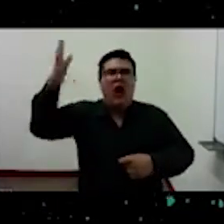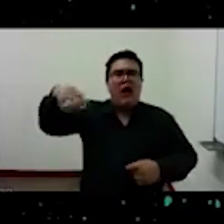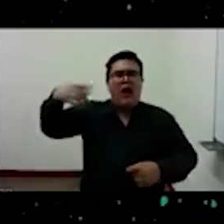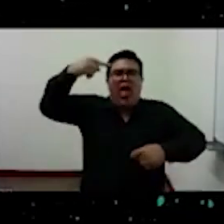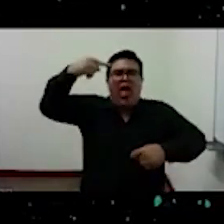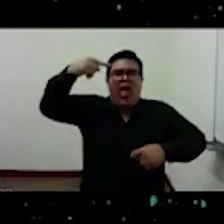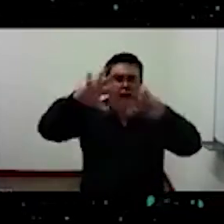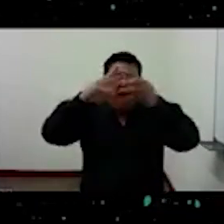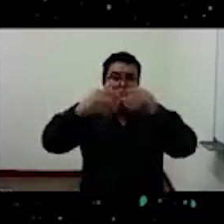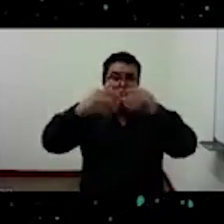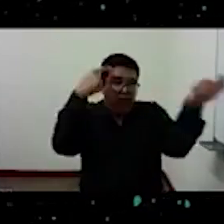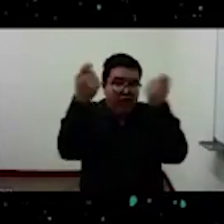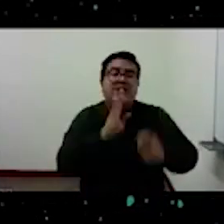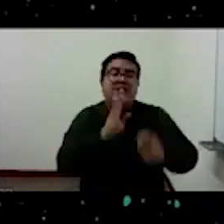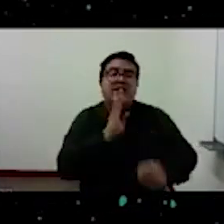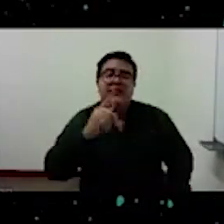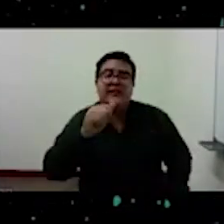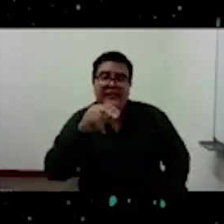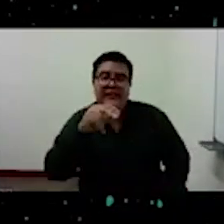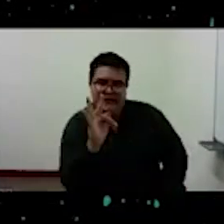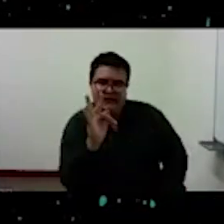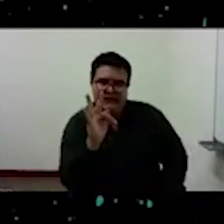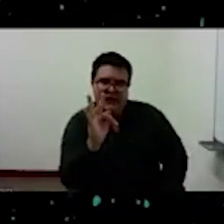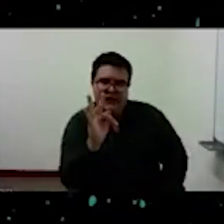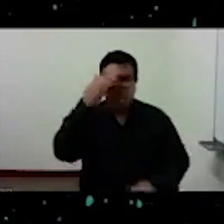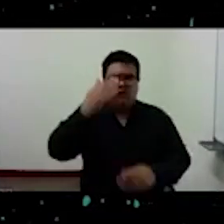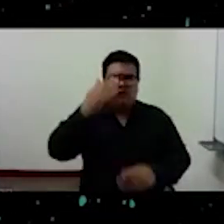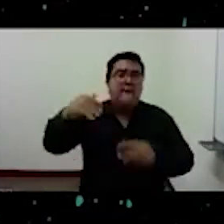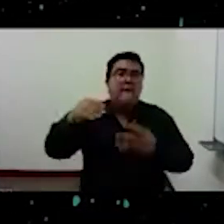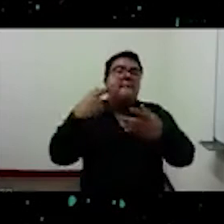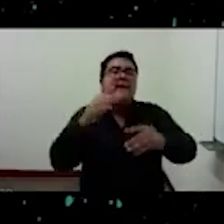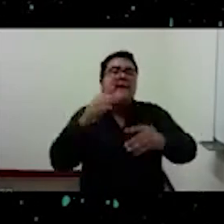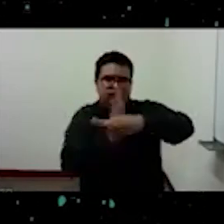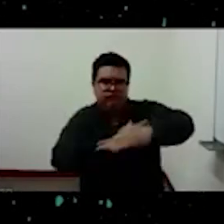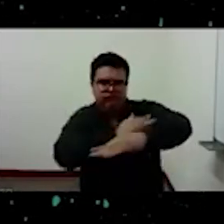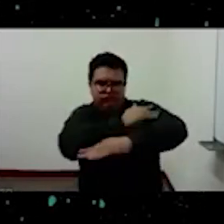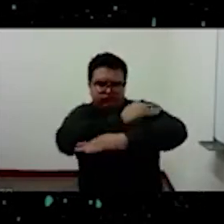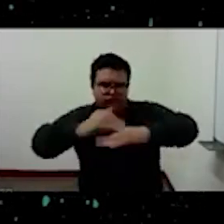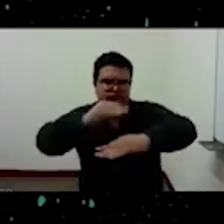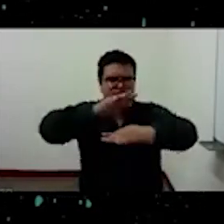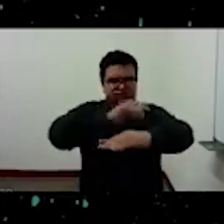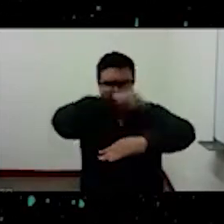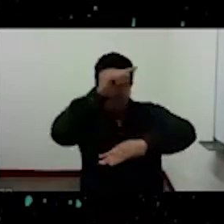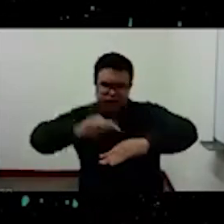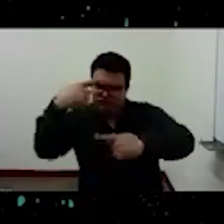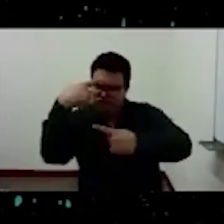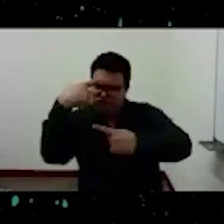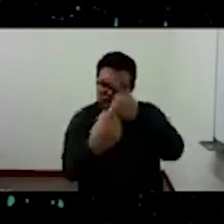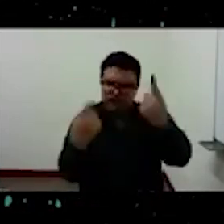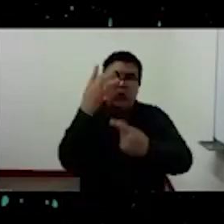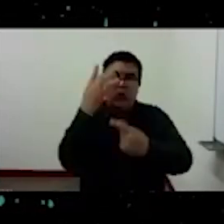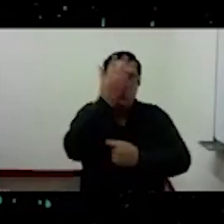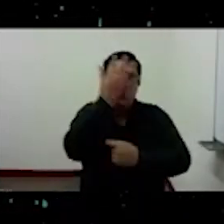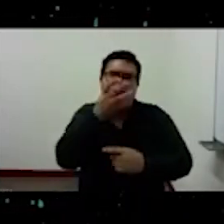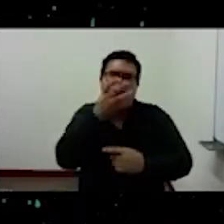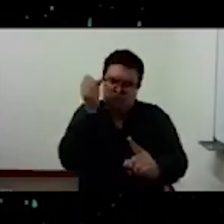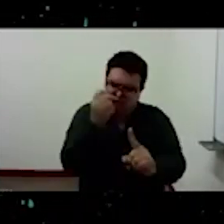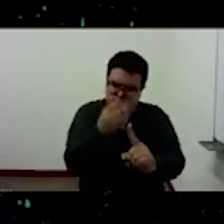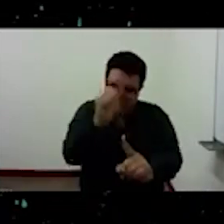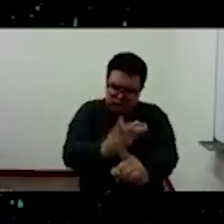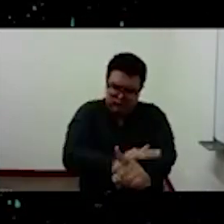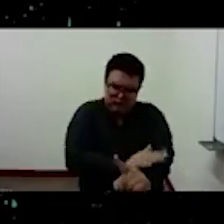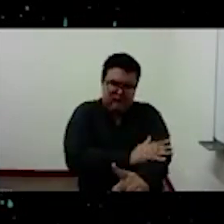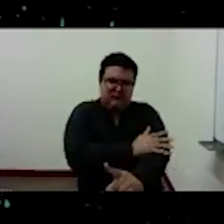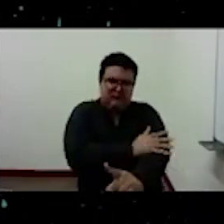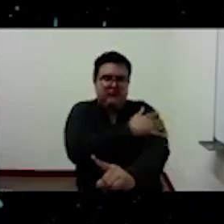kantiano, tanto como sobre el cogito cartesiano, que acuñó lo bello y lo sublime como paradigmas del